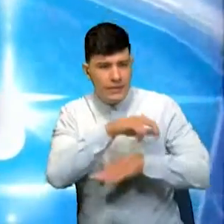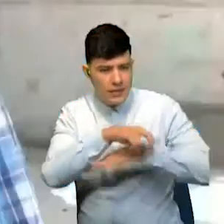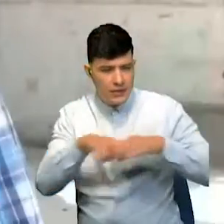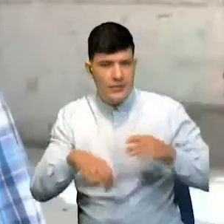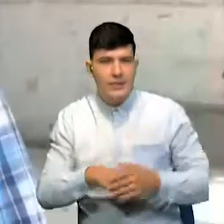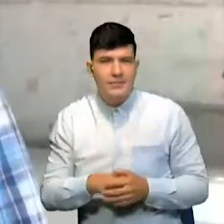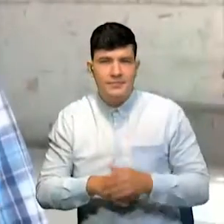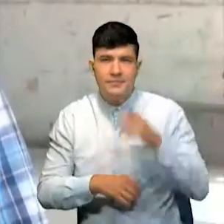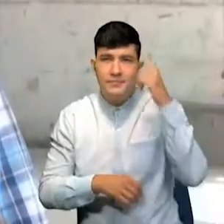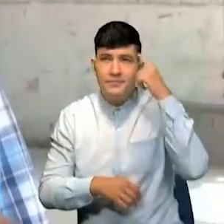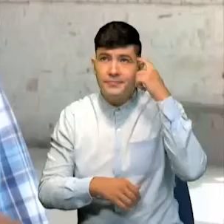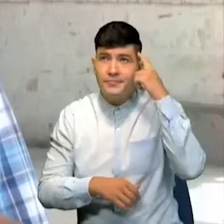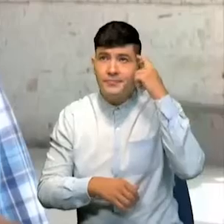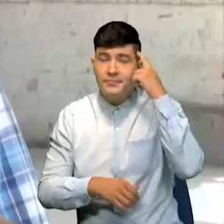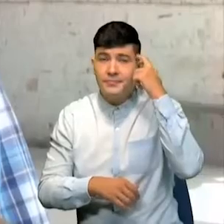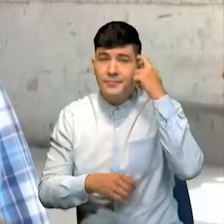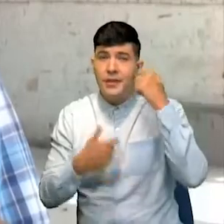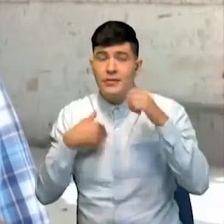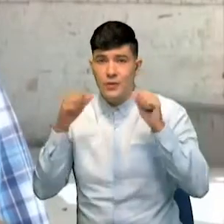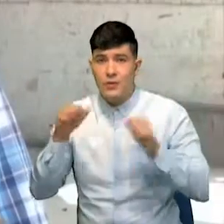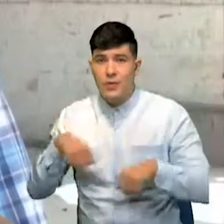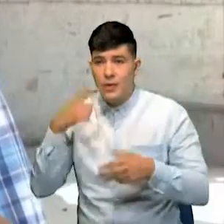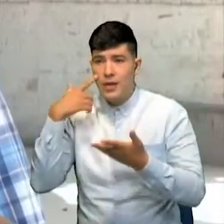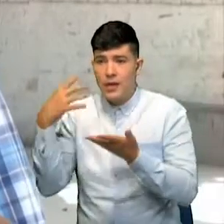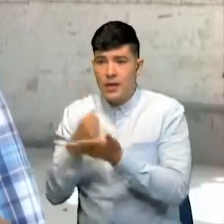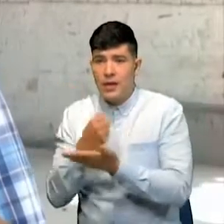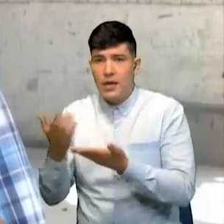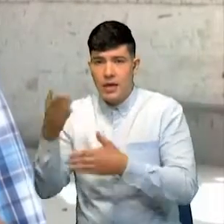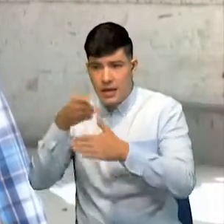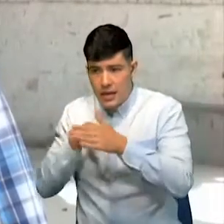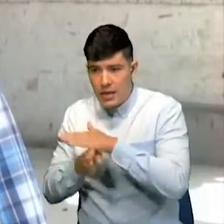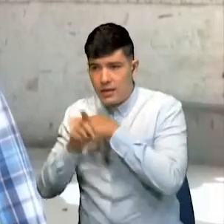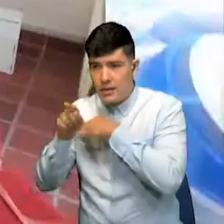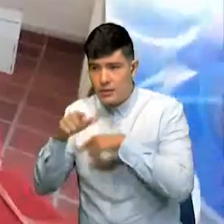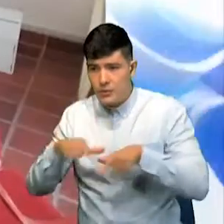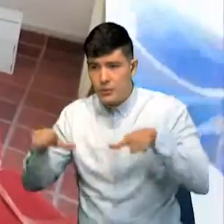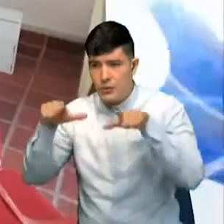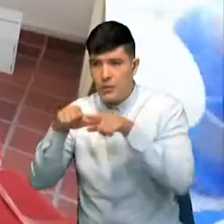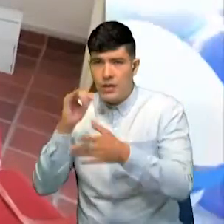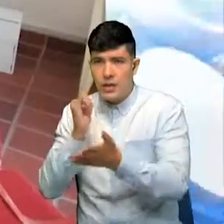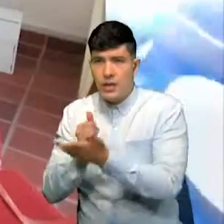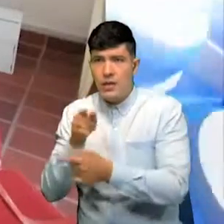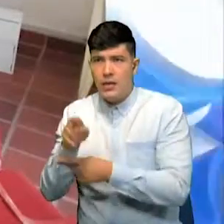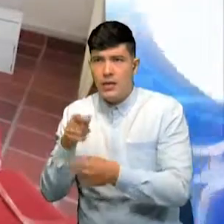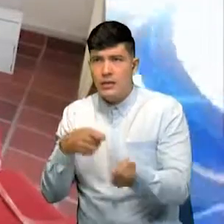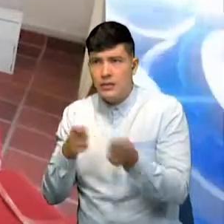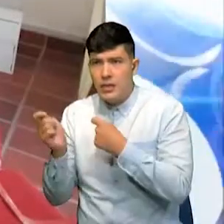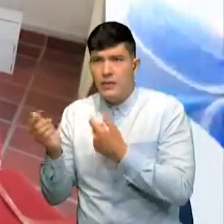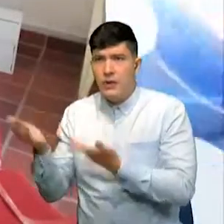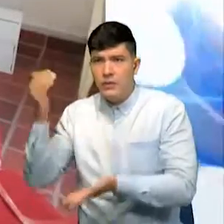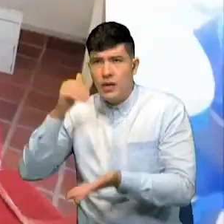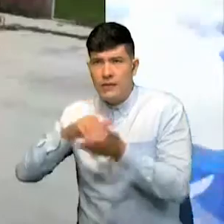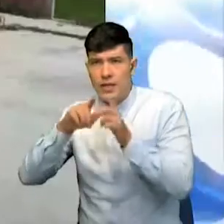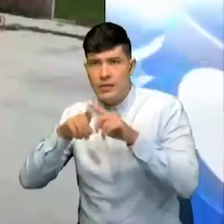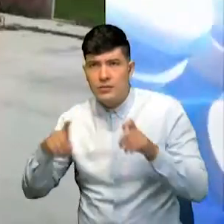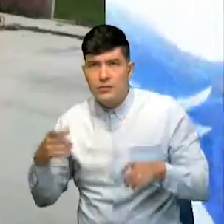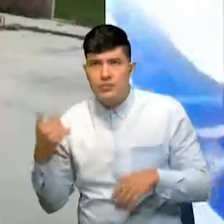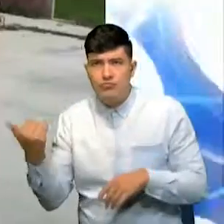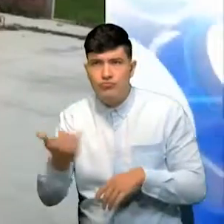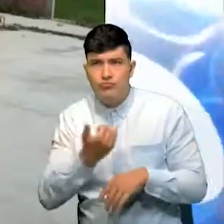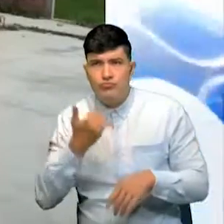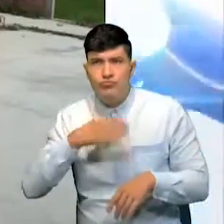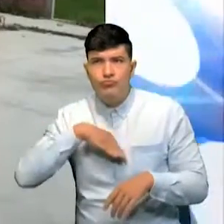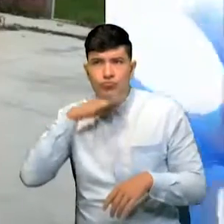de que habían ingresado al salón comunal nuevamente los dueños de lo ajeno y se llevaron algunos elementos que quedaban todavía de